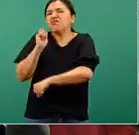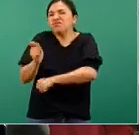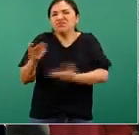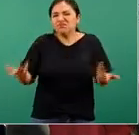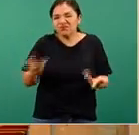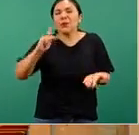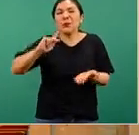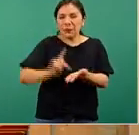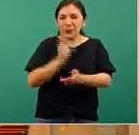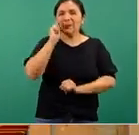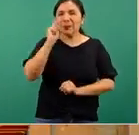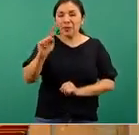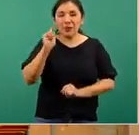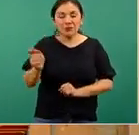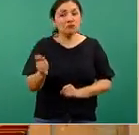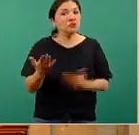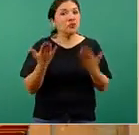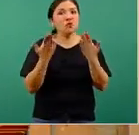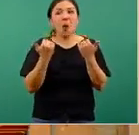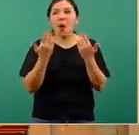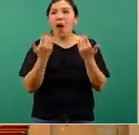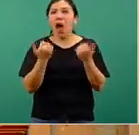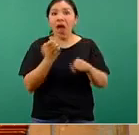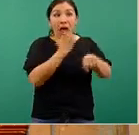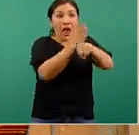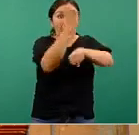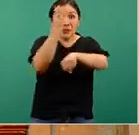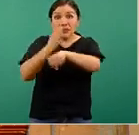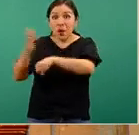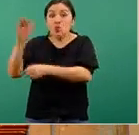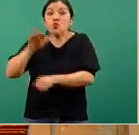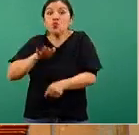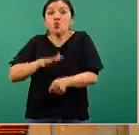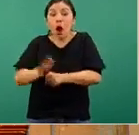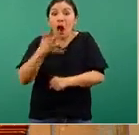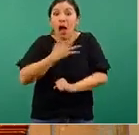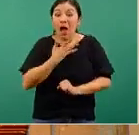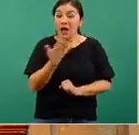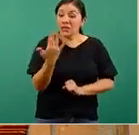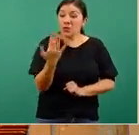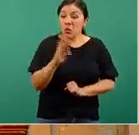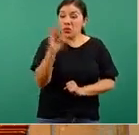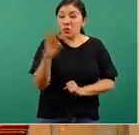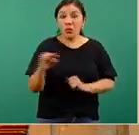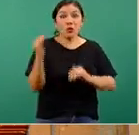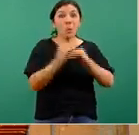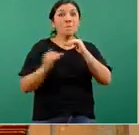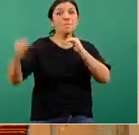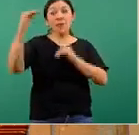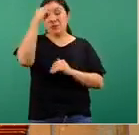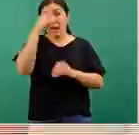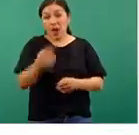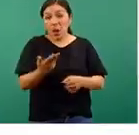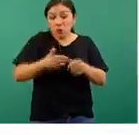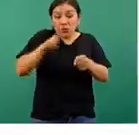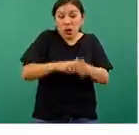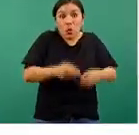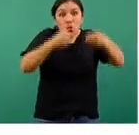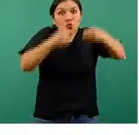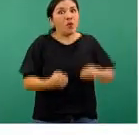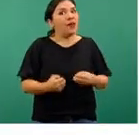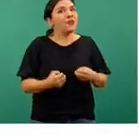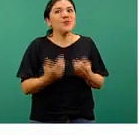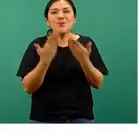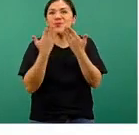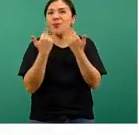volvemos nuevamente a no tener entidades federativas con 50% o más de ocupación, es decir, todas las